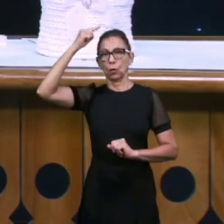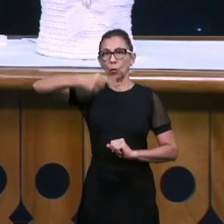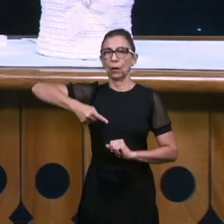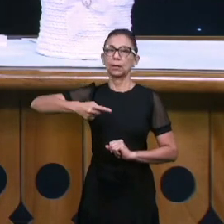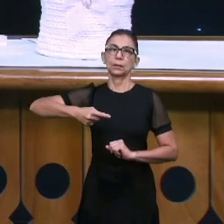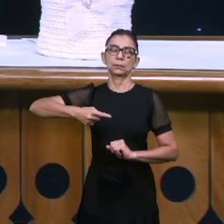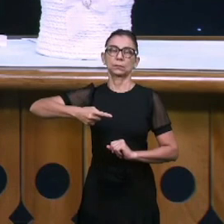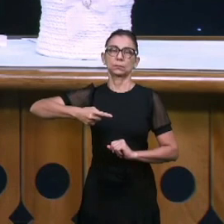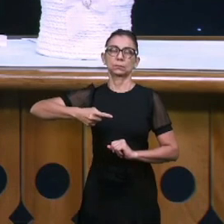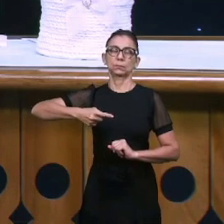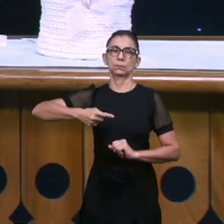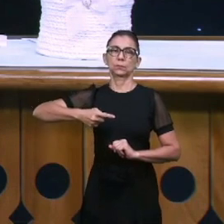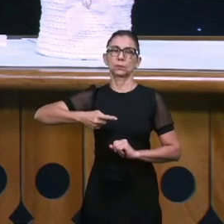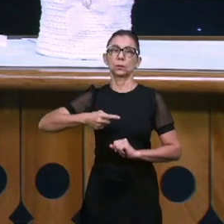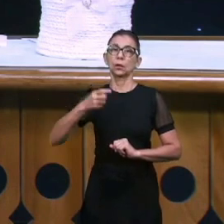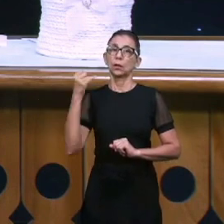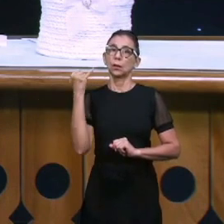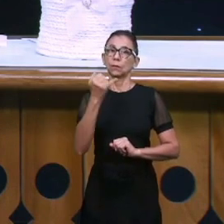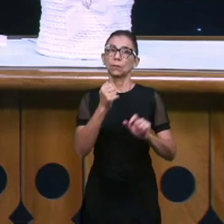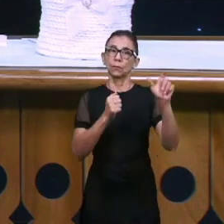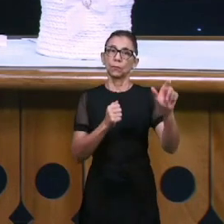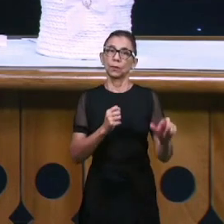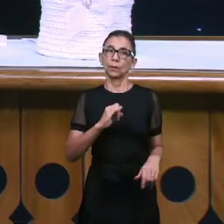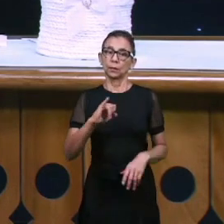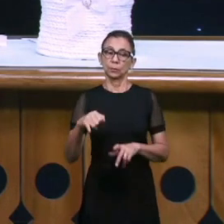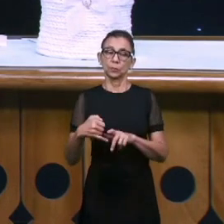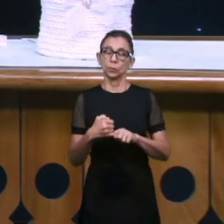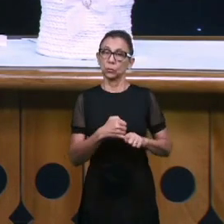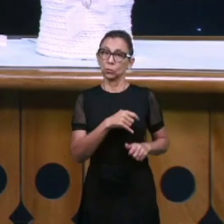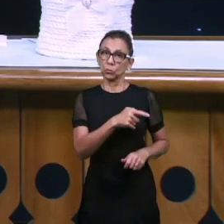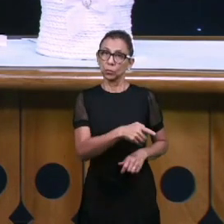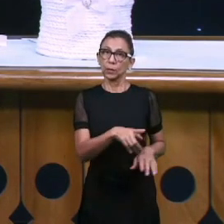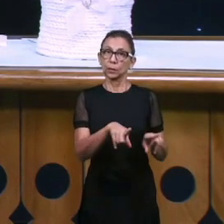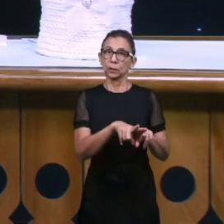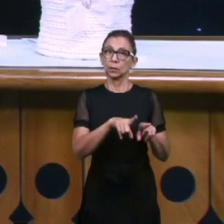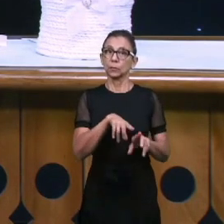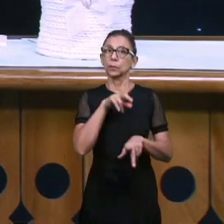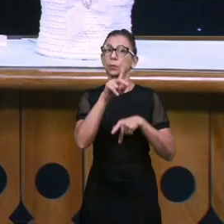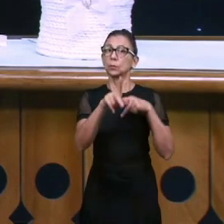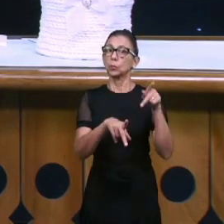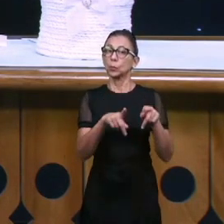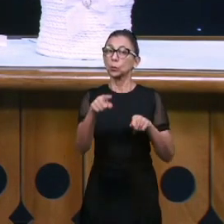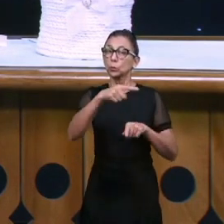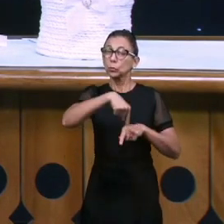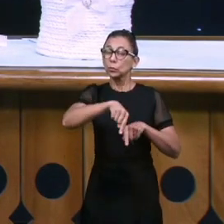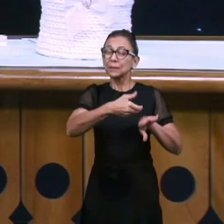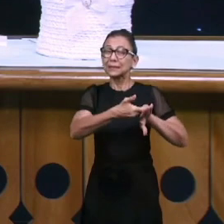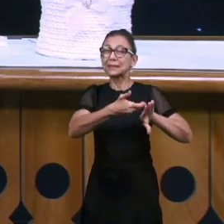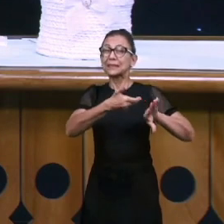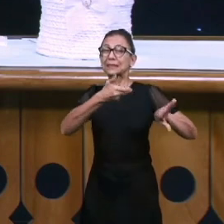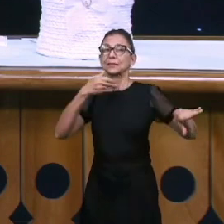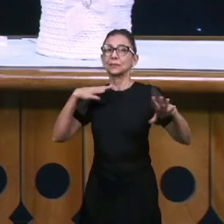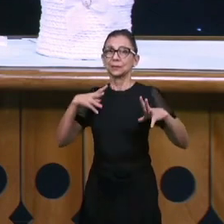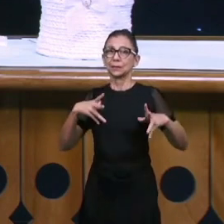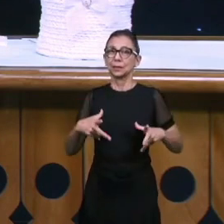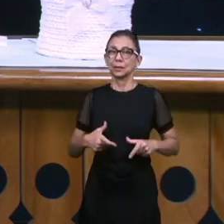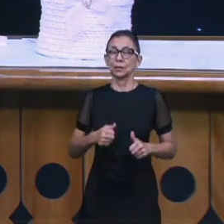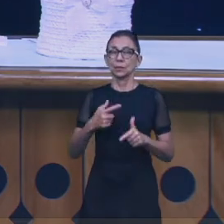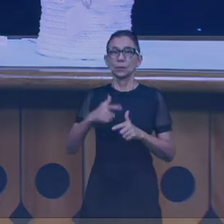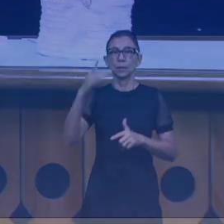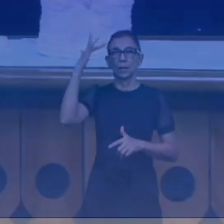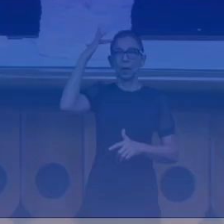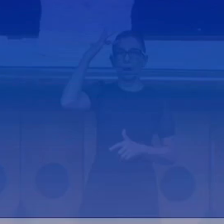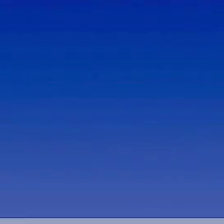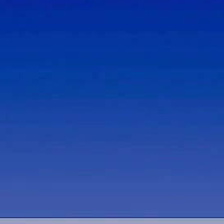es esa. Dile a Josué y al pueblo. Santificaos porque Jehová